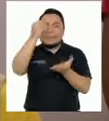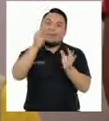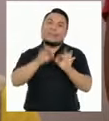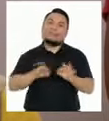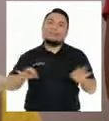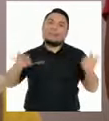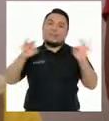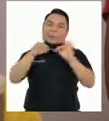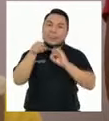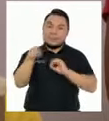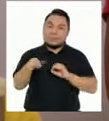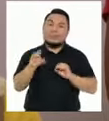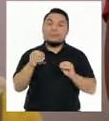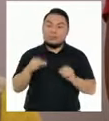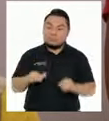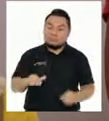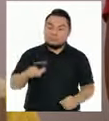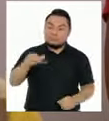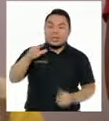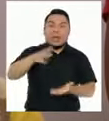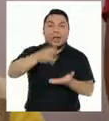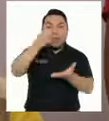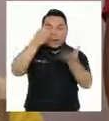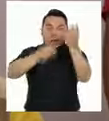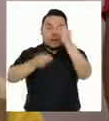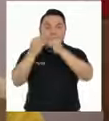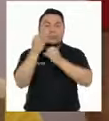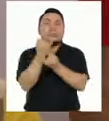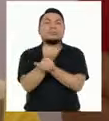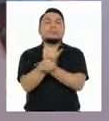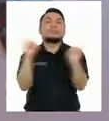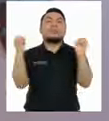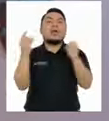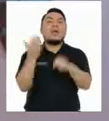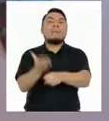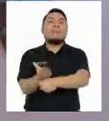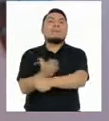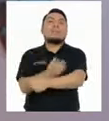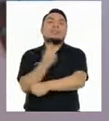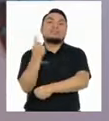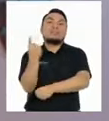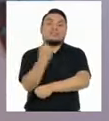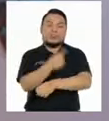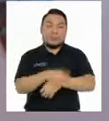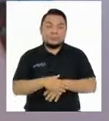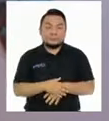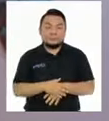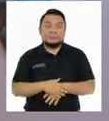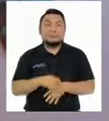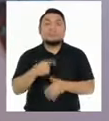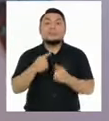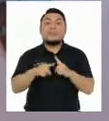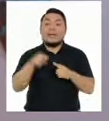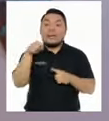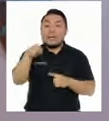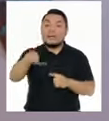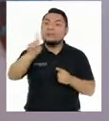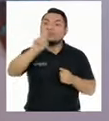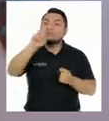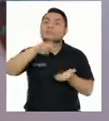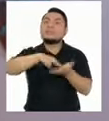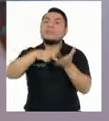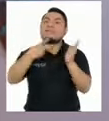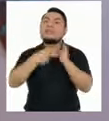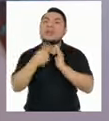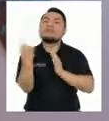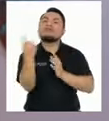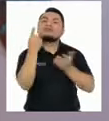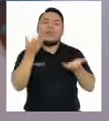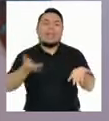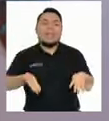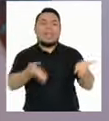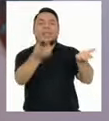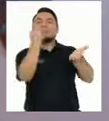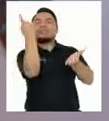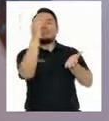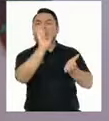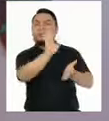están desarrollando su capacidad de ser independientes. Pero eso no significa que se les deba dejar solas y